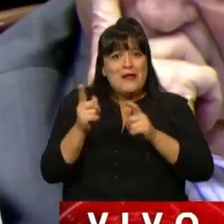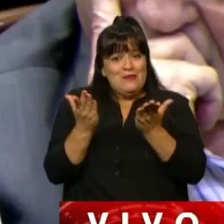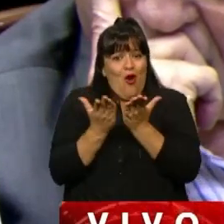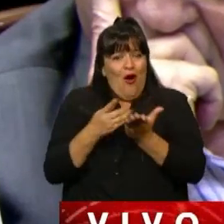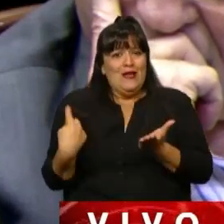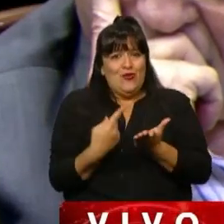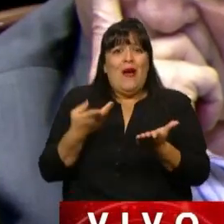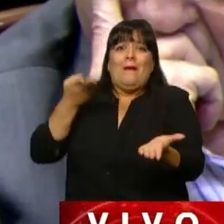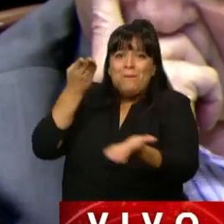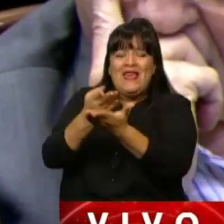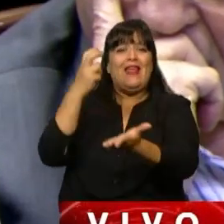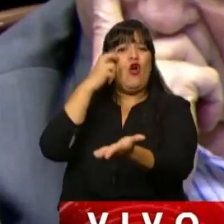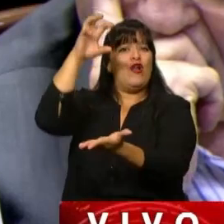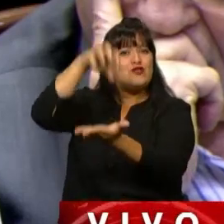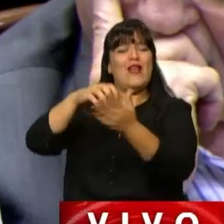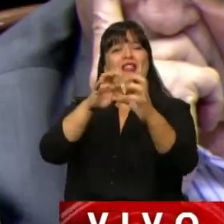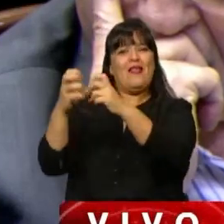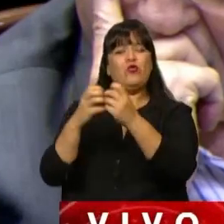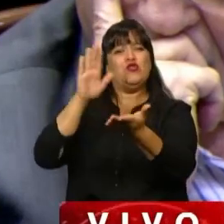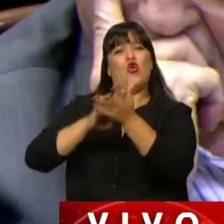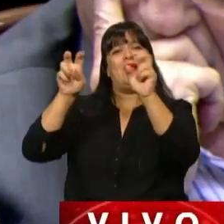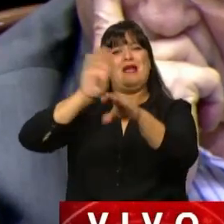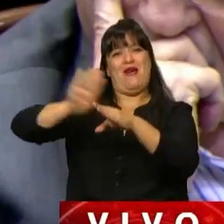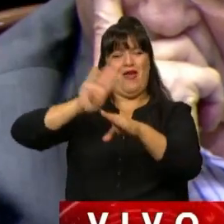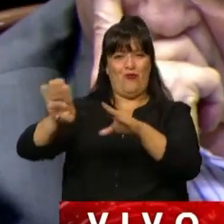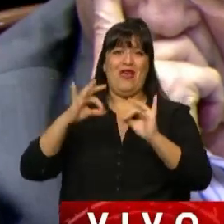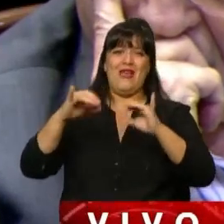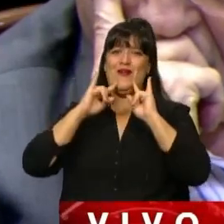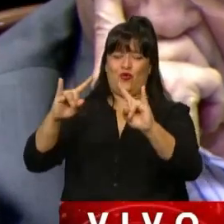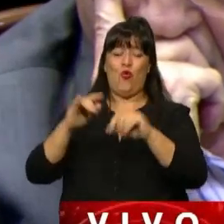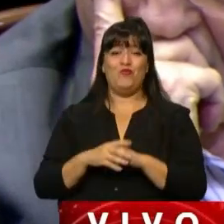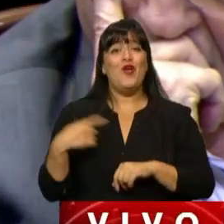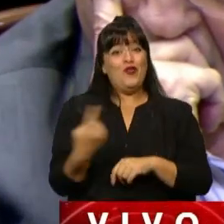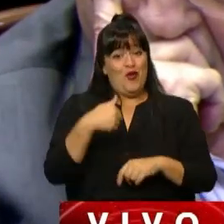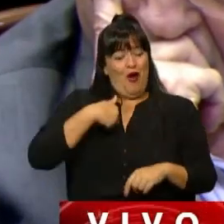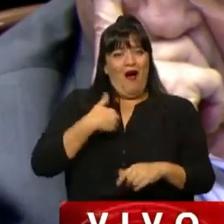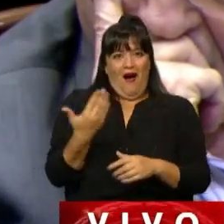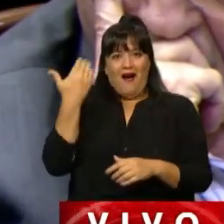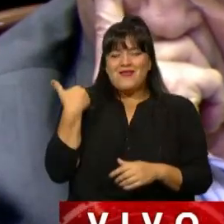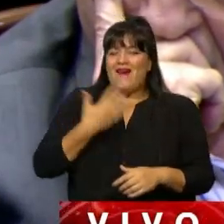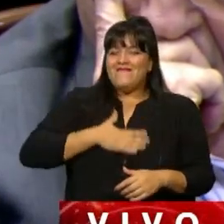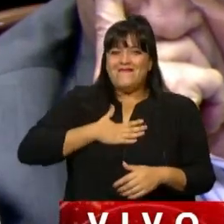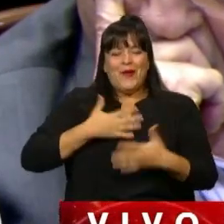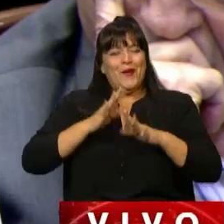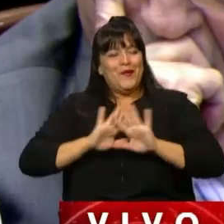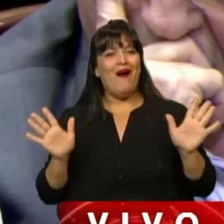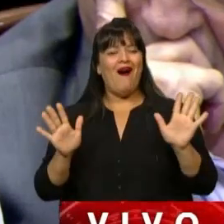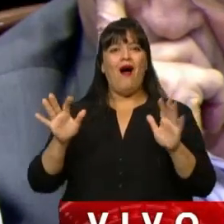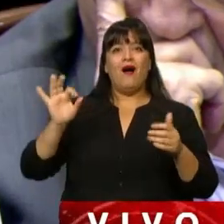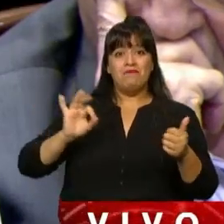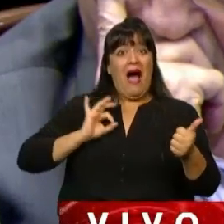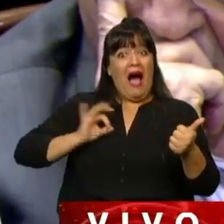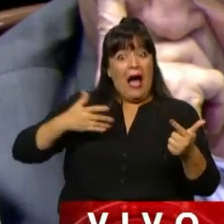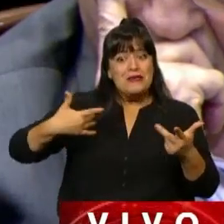que este Congreso Nacional discutiera los temas de la deuda. Y tuve la satisfacción de, varias décadas